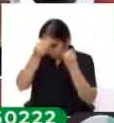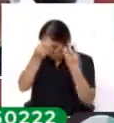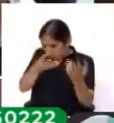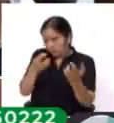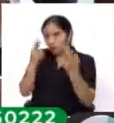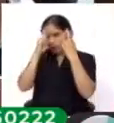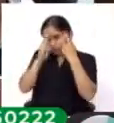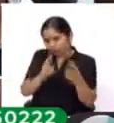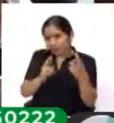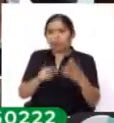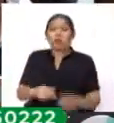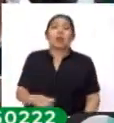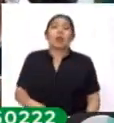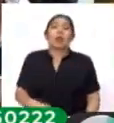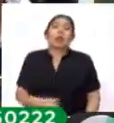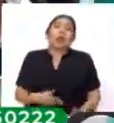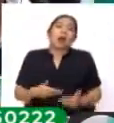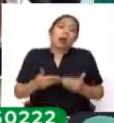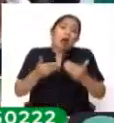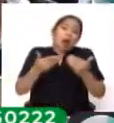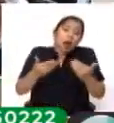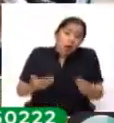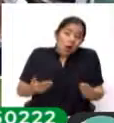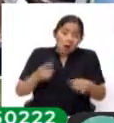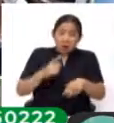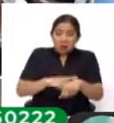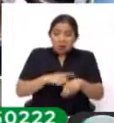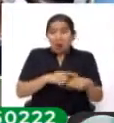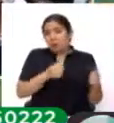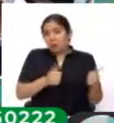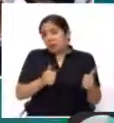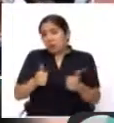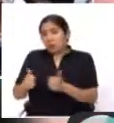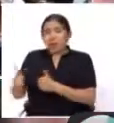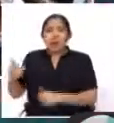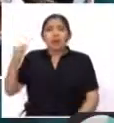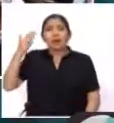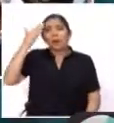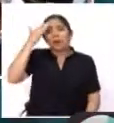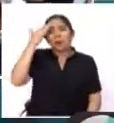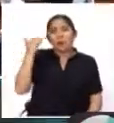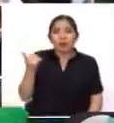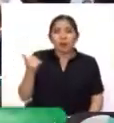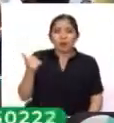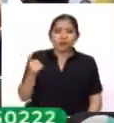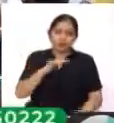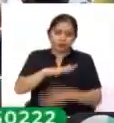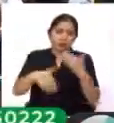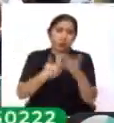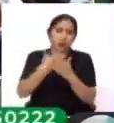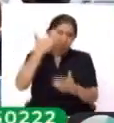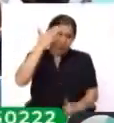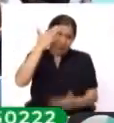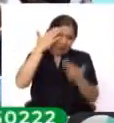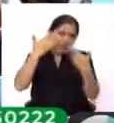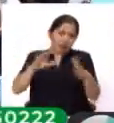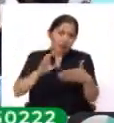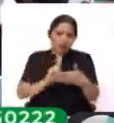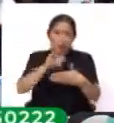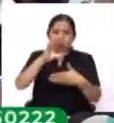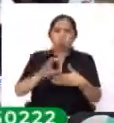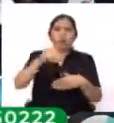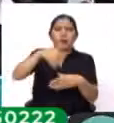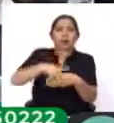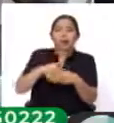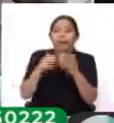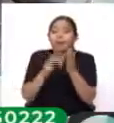respetarlo. Estamos, sin embargo, dentro de todos los tiempos, ¿no? Porque todos sabemos que en octubre tienen que haber elecciones, lo que falta es